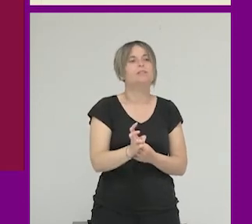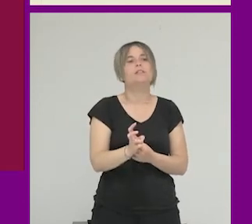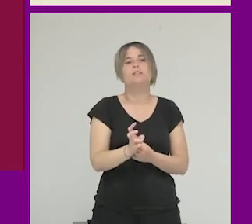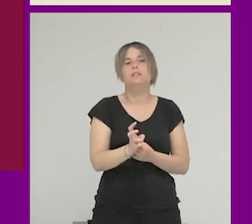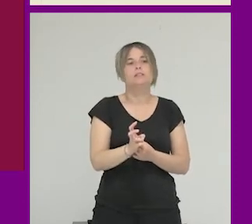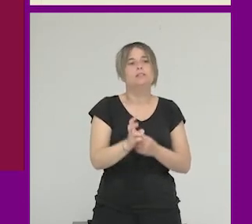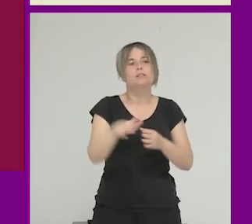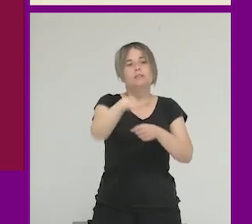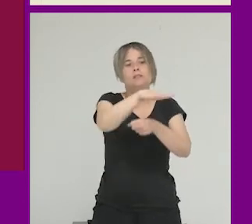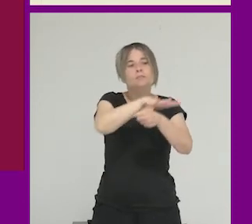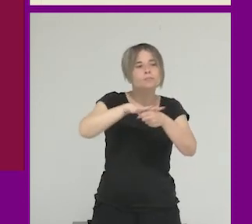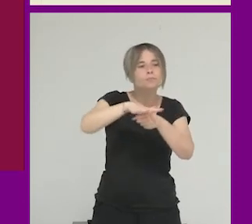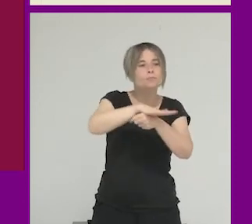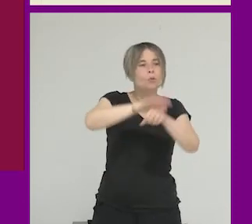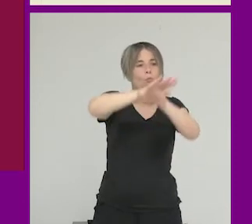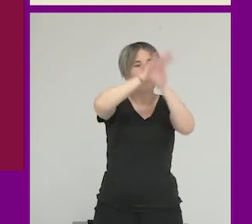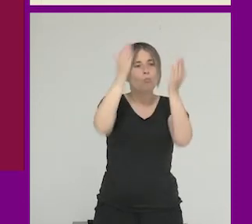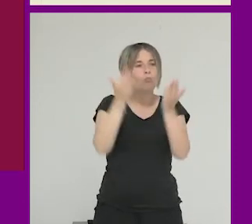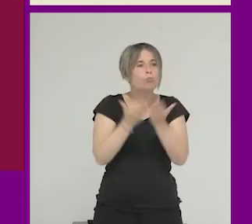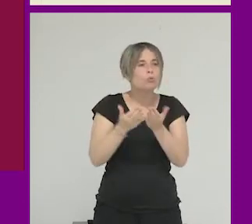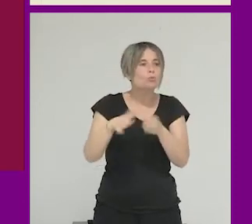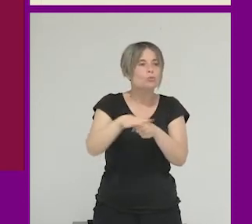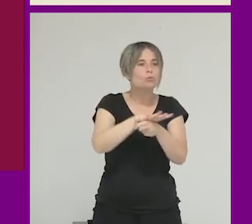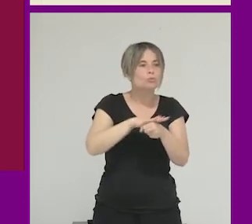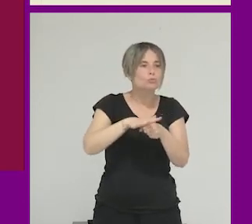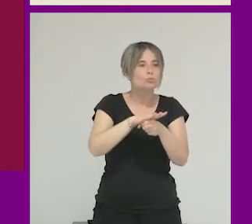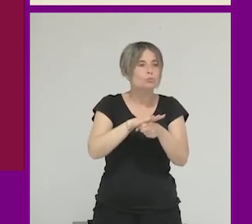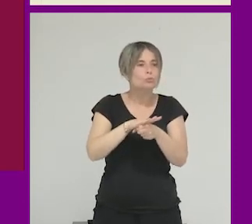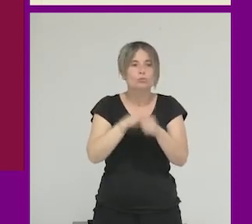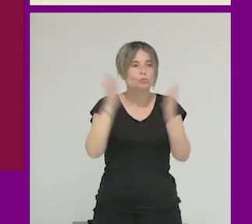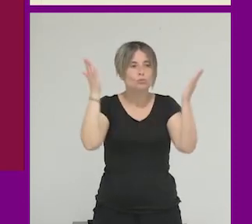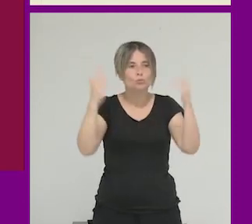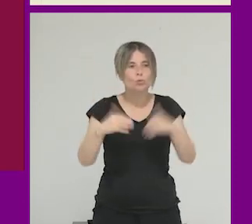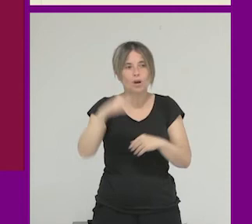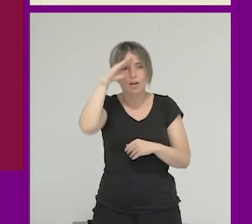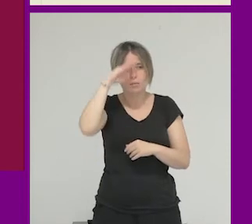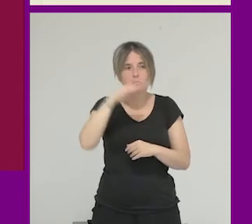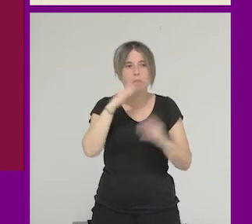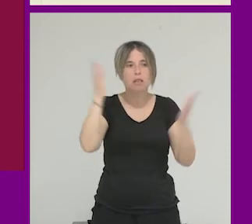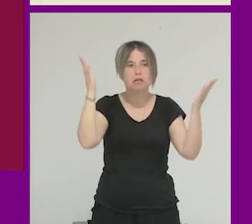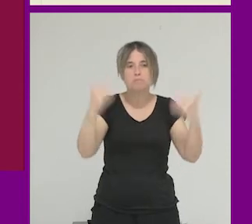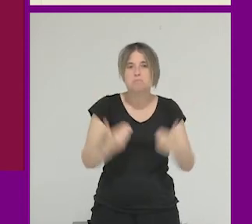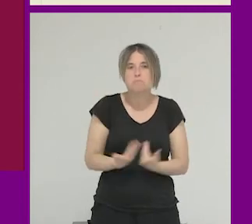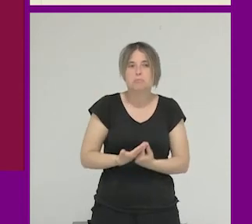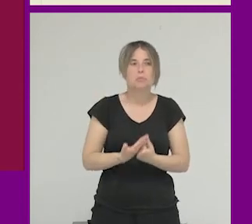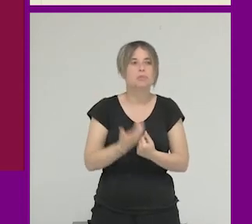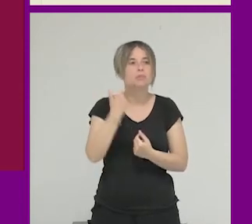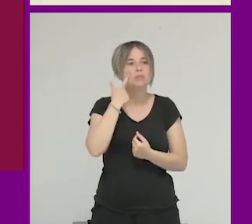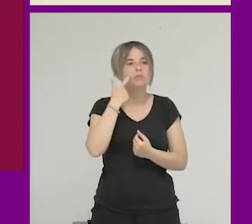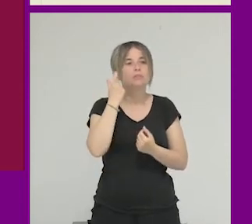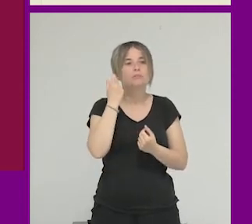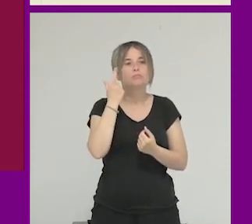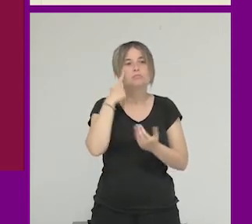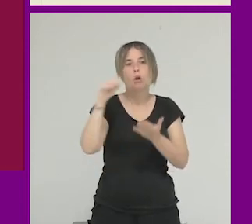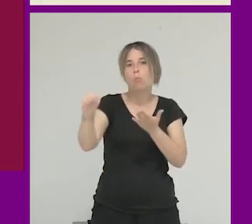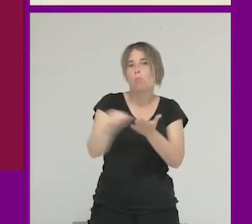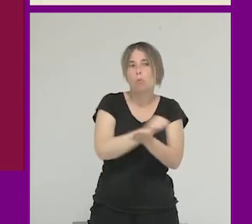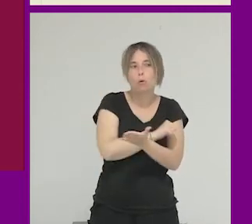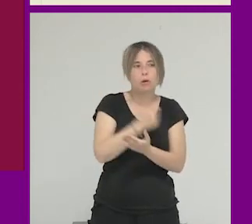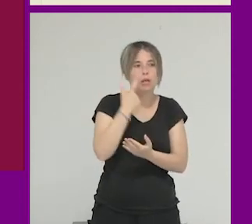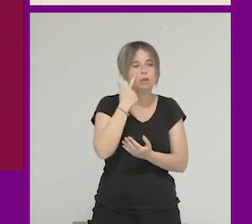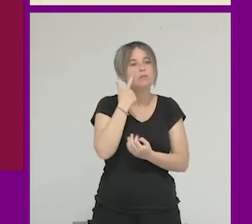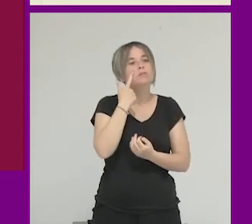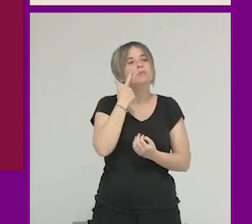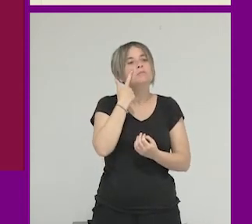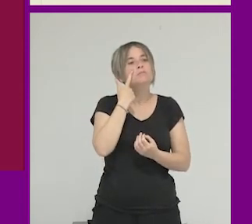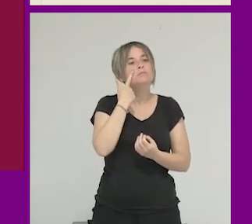munduan dau nahiko ez dago aitatasunik, ezabatuta dago, eta askotan identitatearen garapen